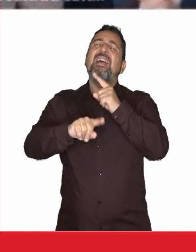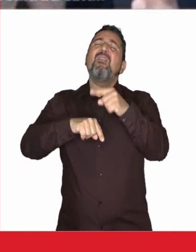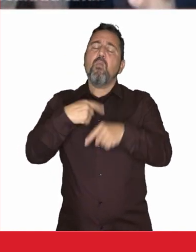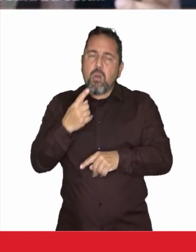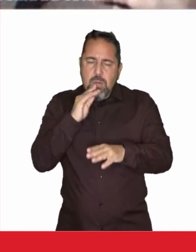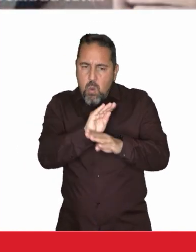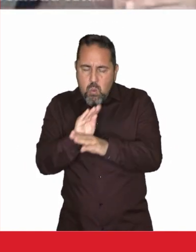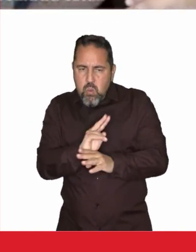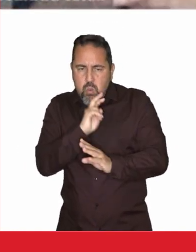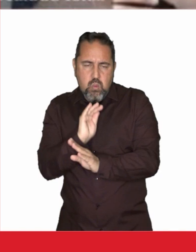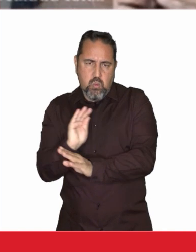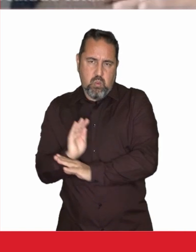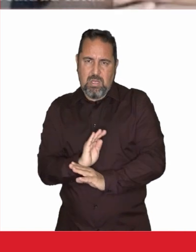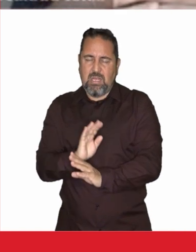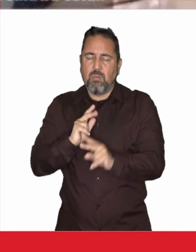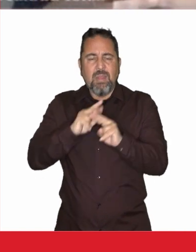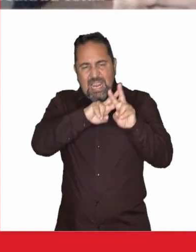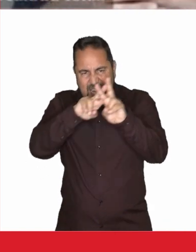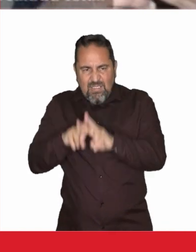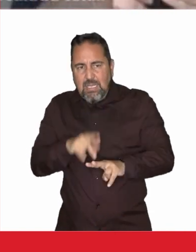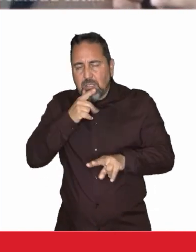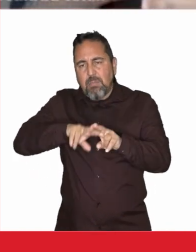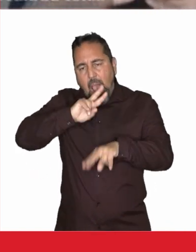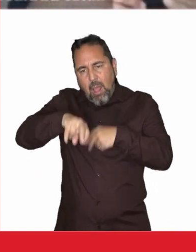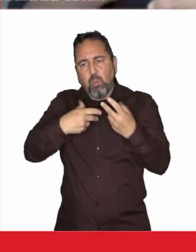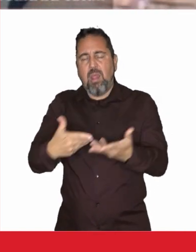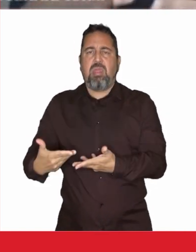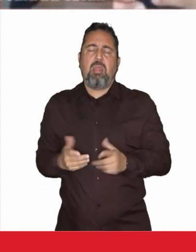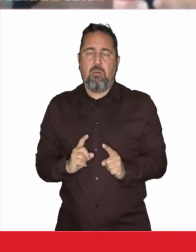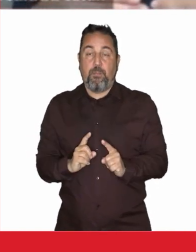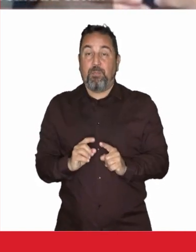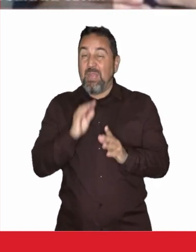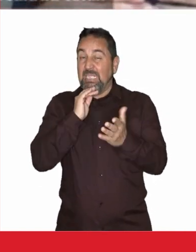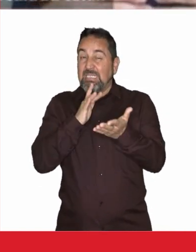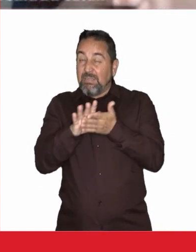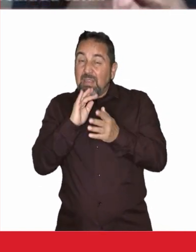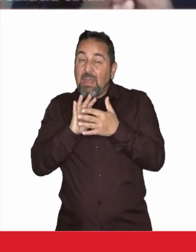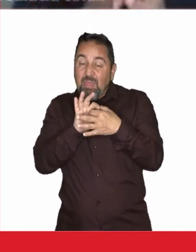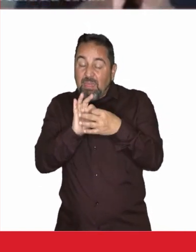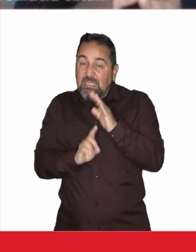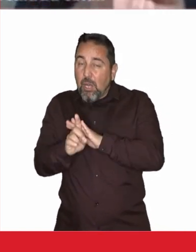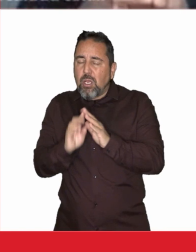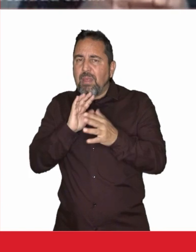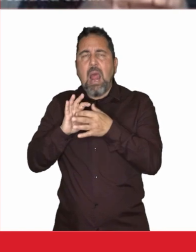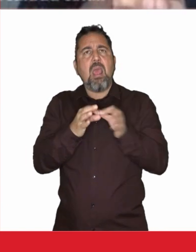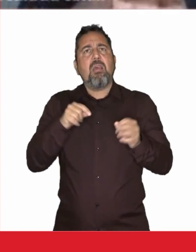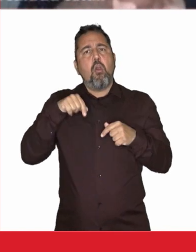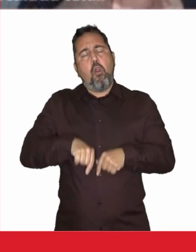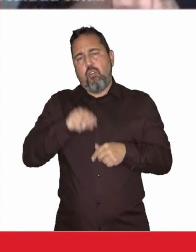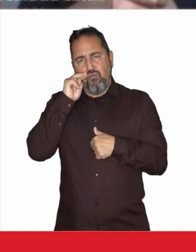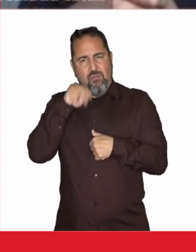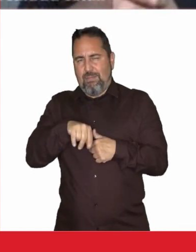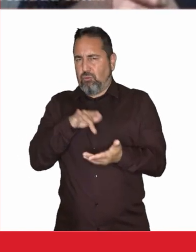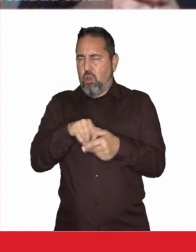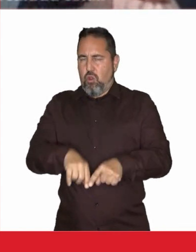por así decir, luego las tengo que cuidar y las tengo que ir como revisando y actualizando. Esta parte de desarrollar alianzas